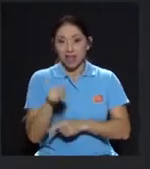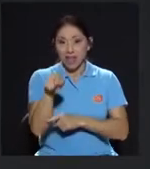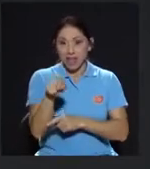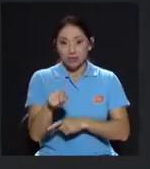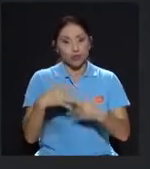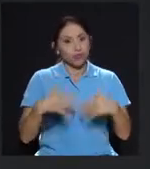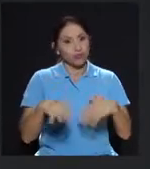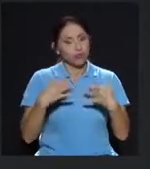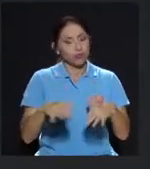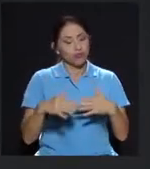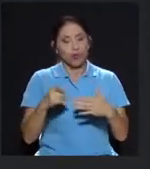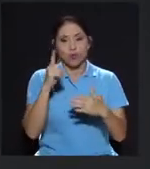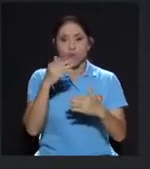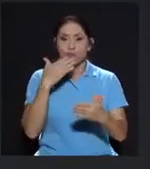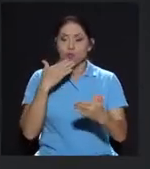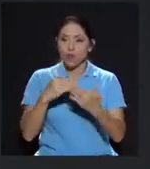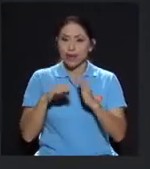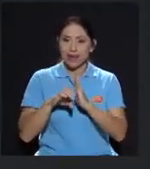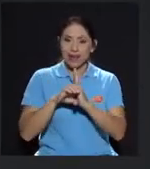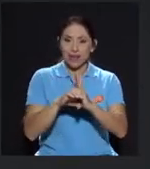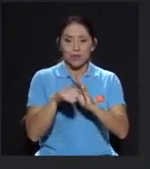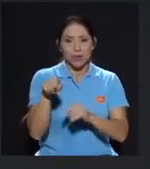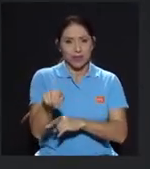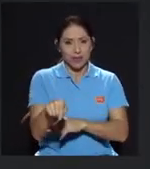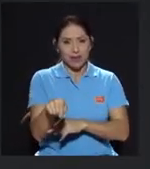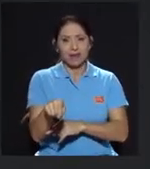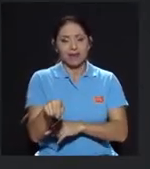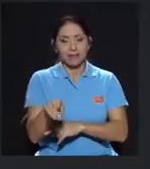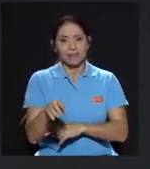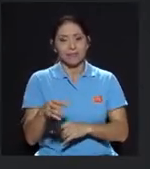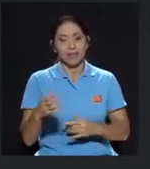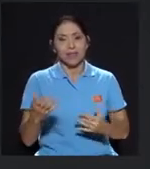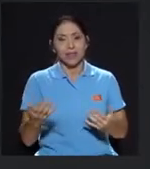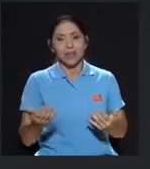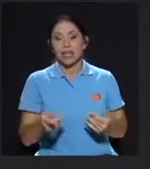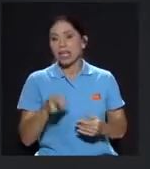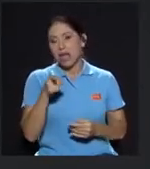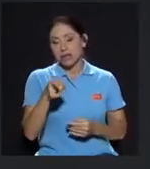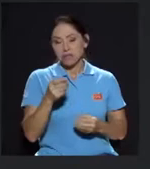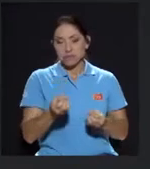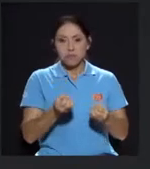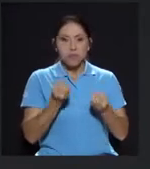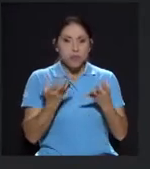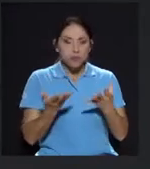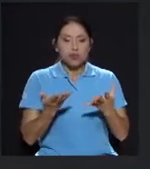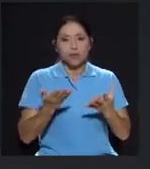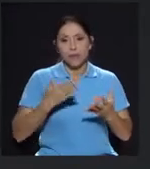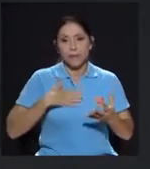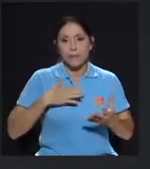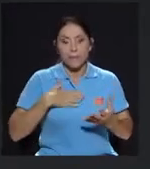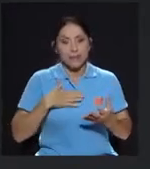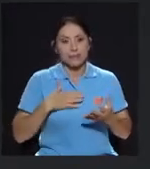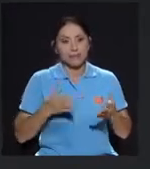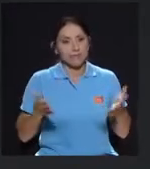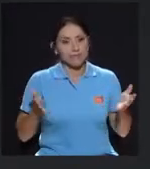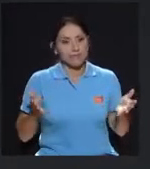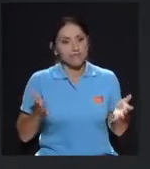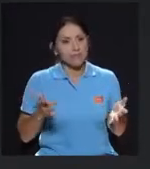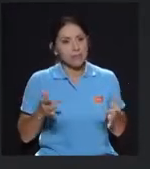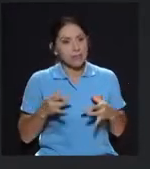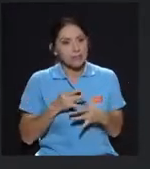para mí ha sido un gran ejemplo de el este y por ahí viene mucho de mí que me empuje